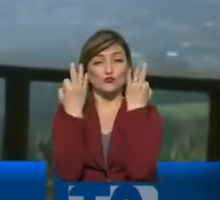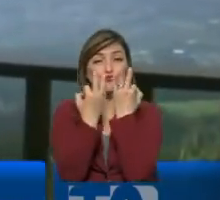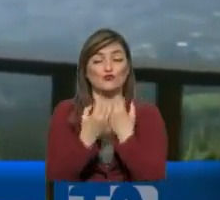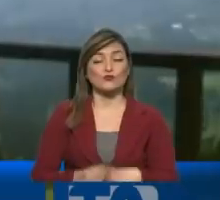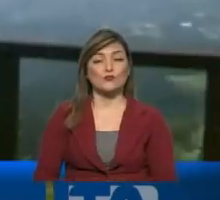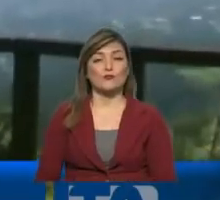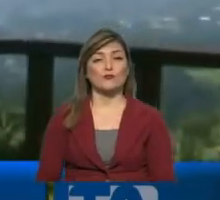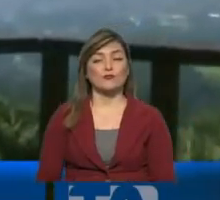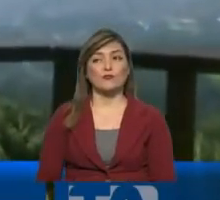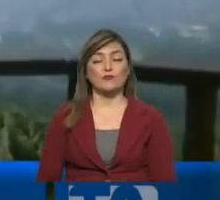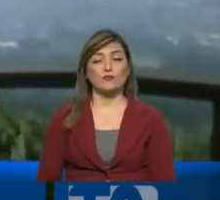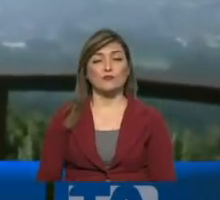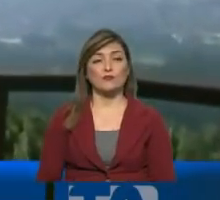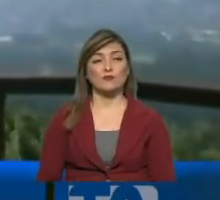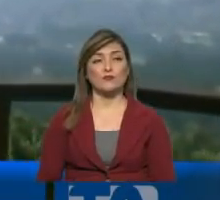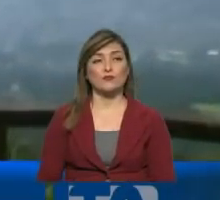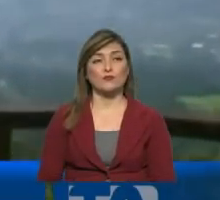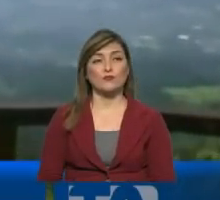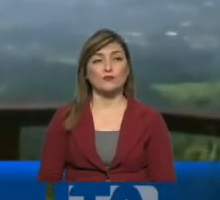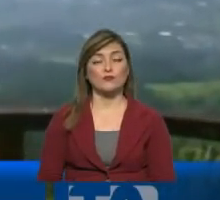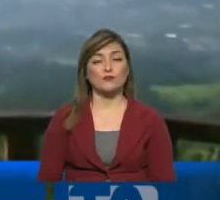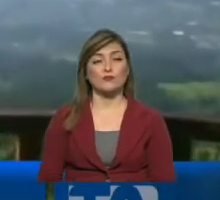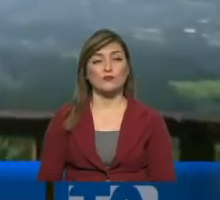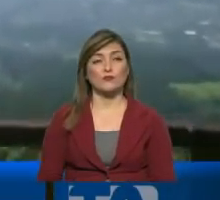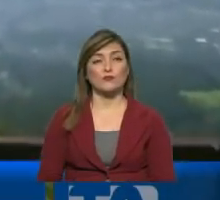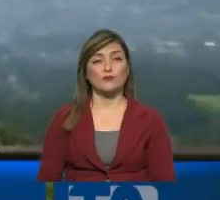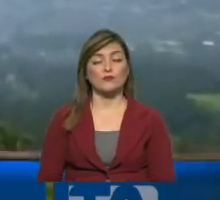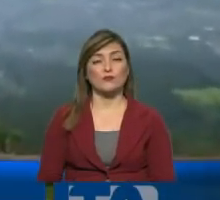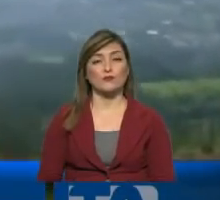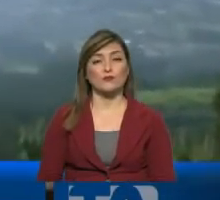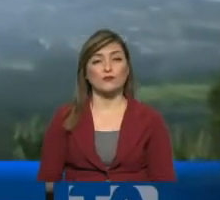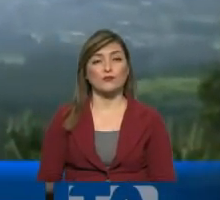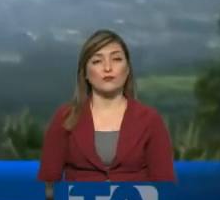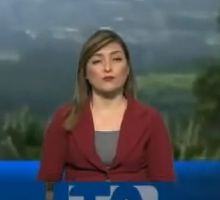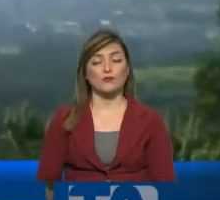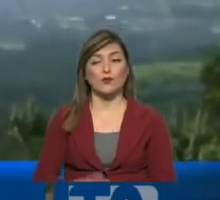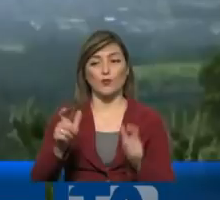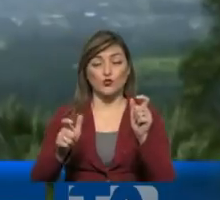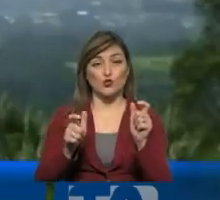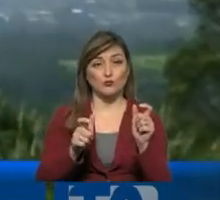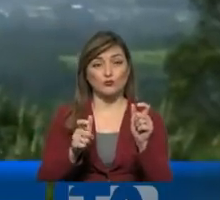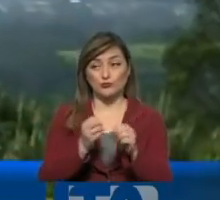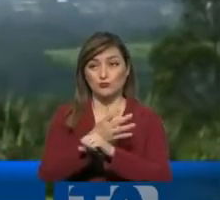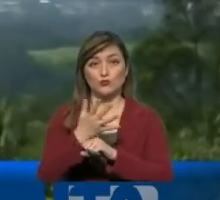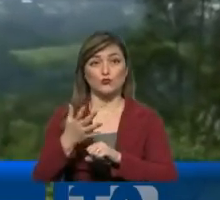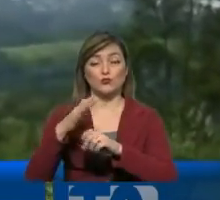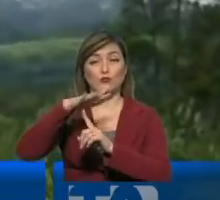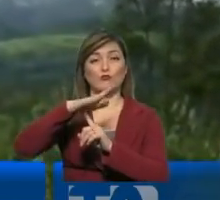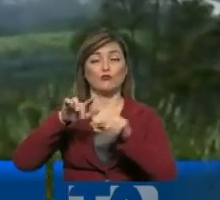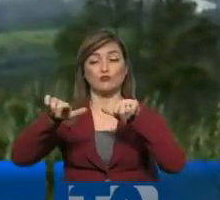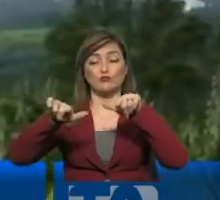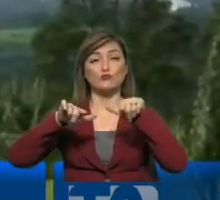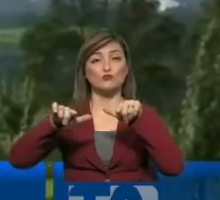El momento que ustedes se encuentren con otros usuarios, las recomendaciones de bioseguridad, pero el parque brinda ese espacio justamente para que